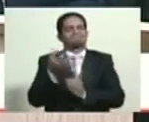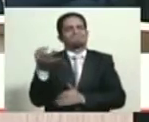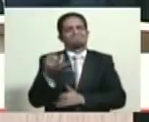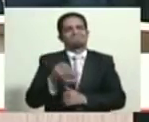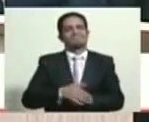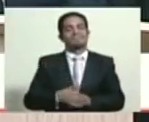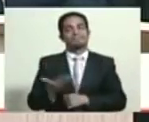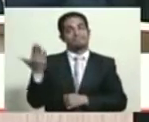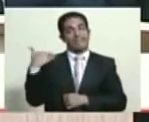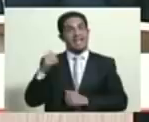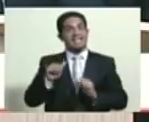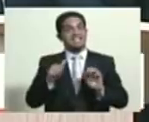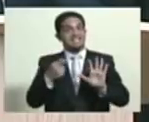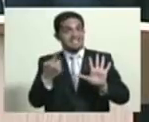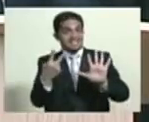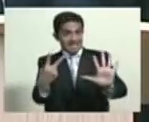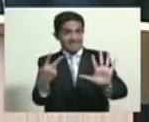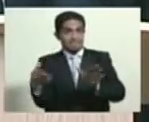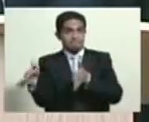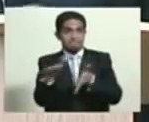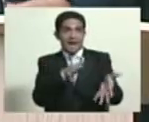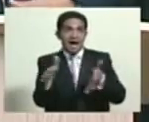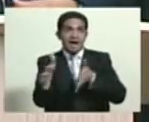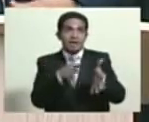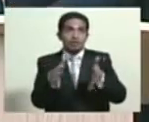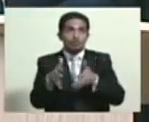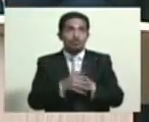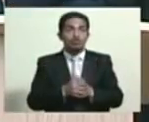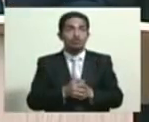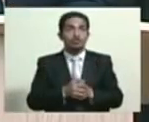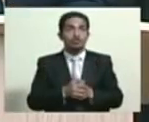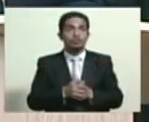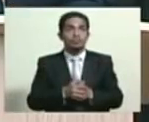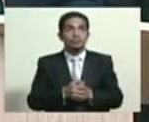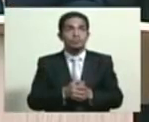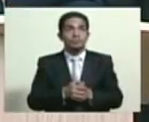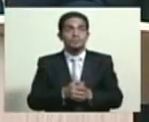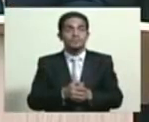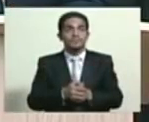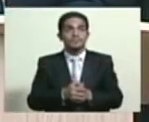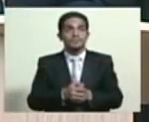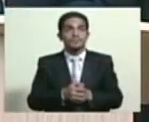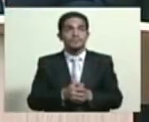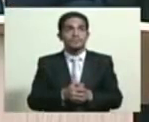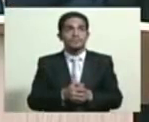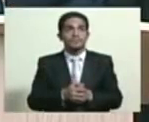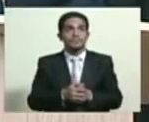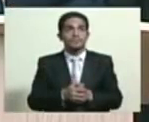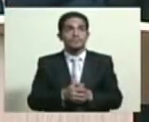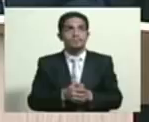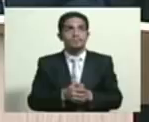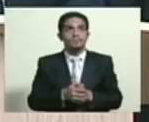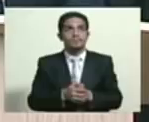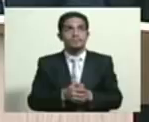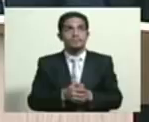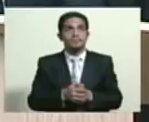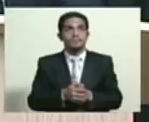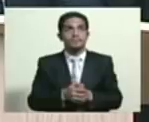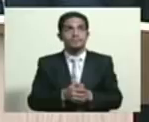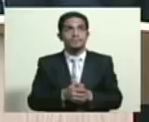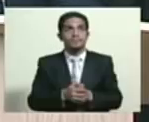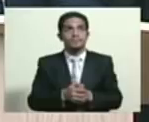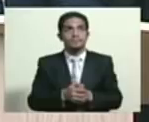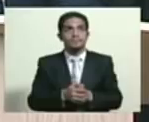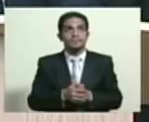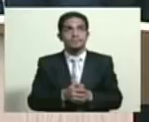Desde el 7 de marzo se han perpetrado de magnitudes importantes al menos